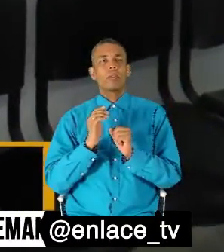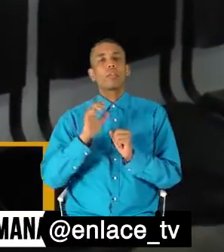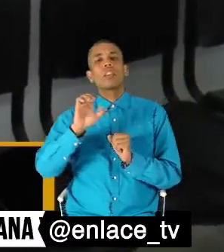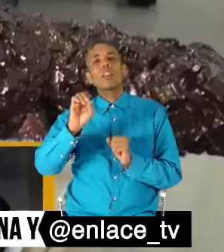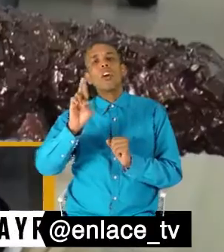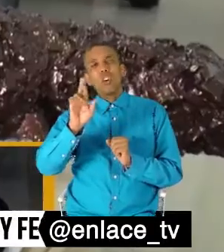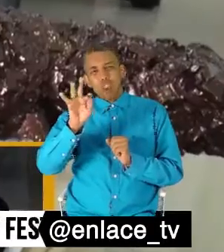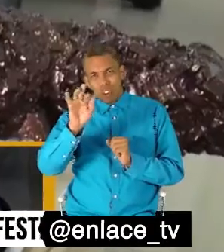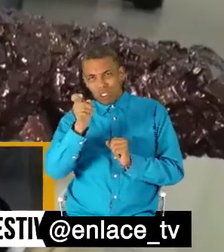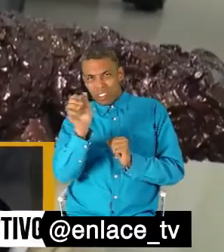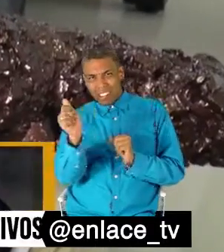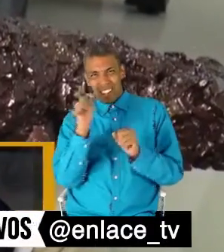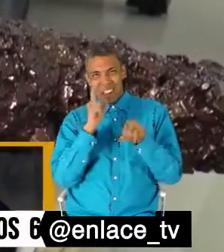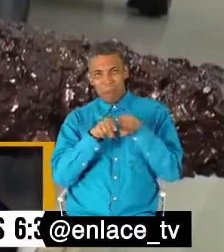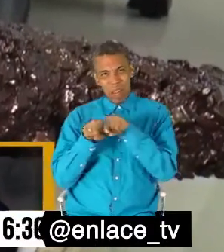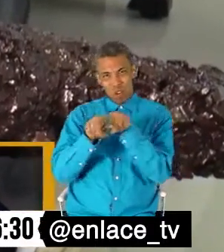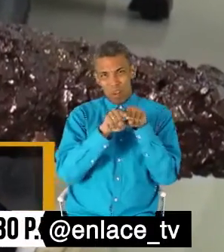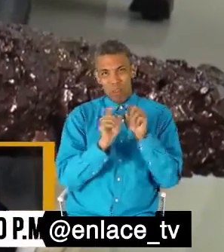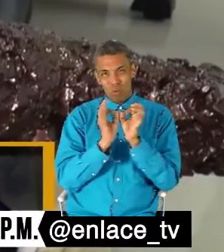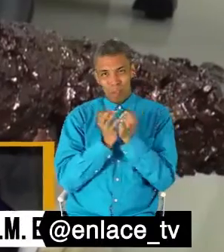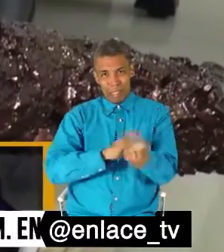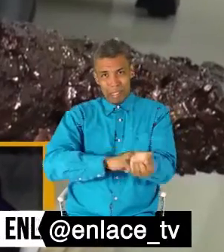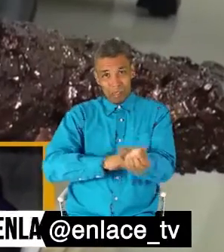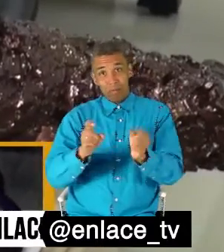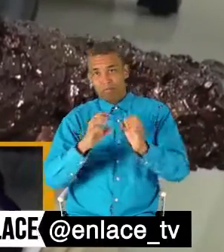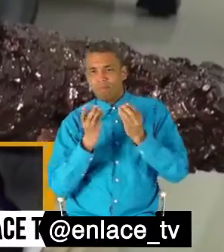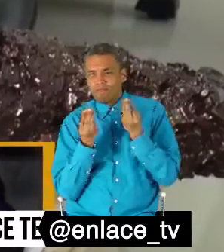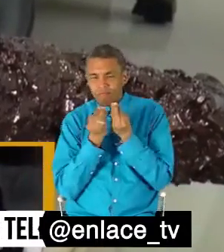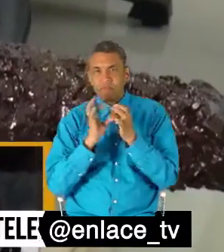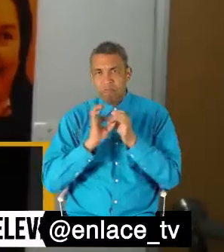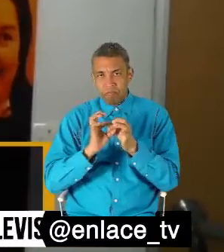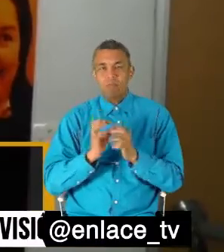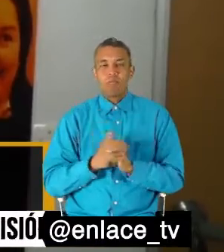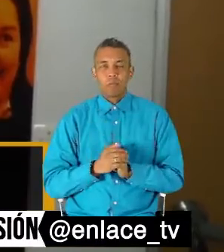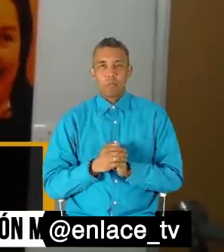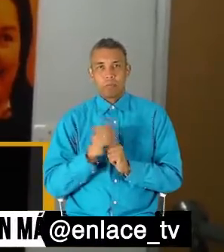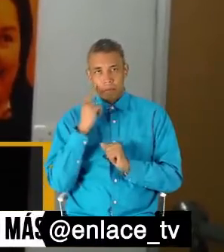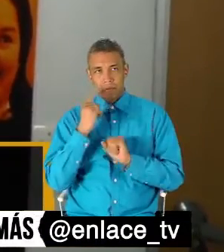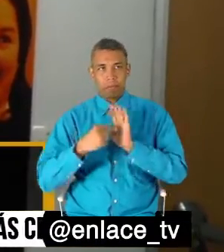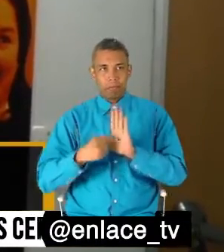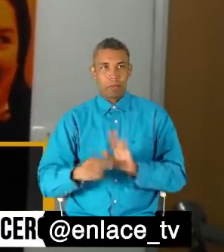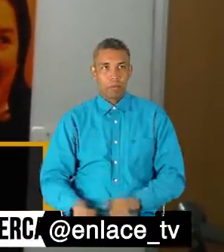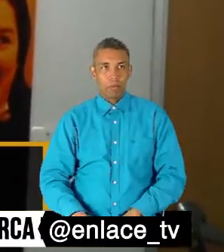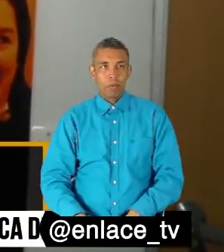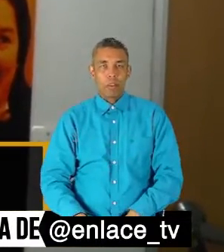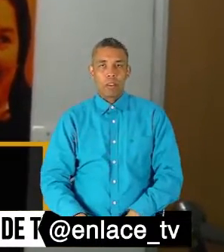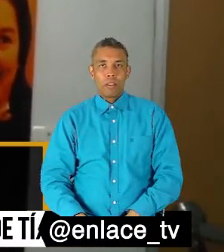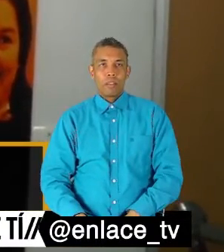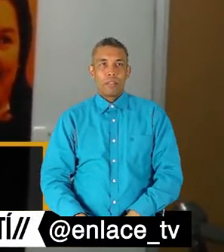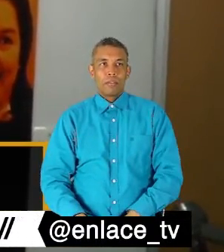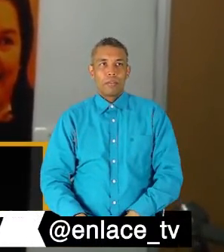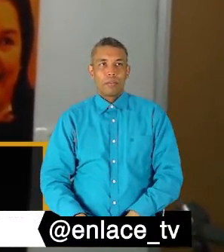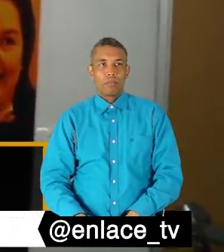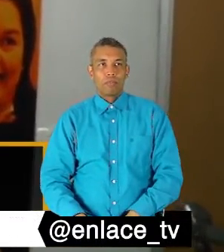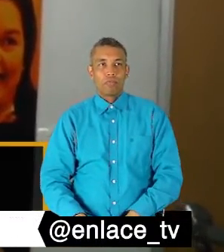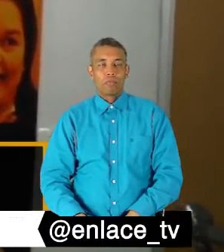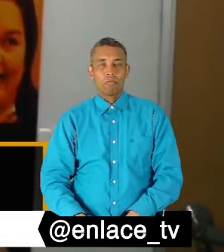y profesionalización en la Universidad de La Paz y son su tesis de grado. Como producto de esa investigación arrojó una